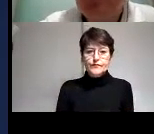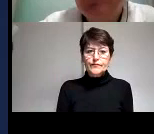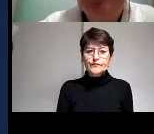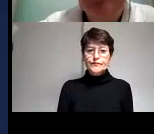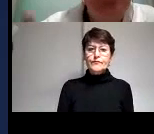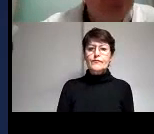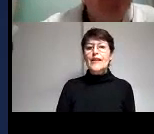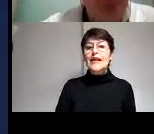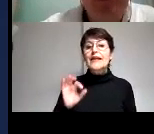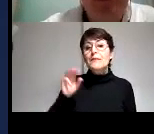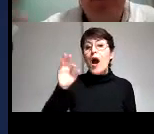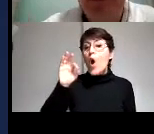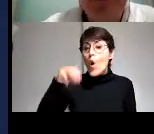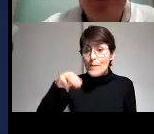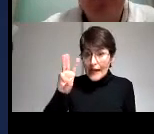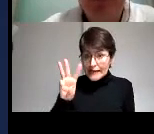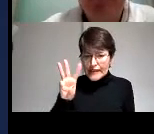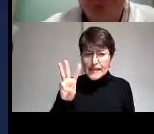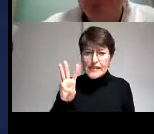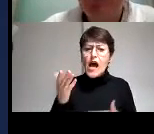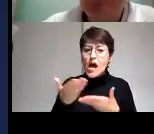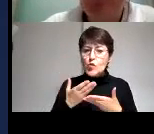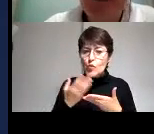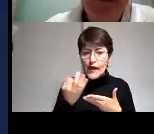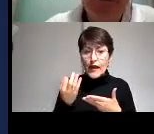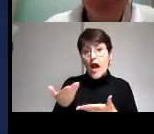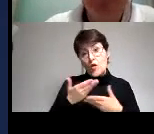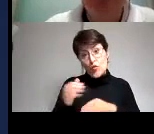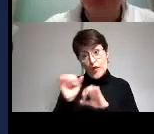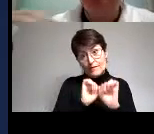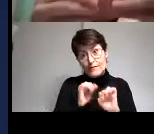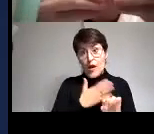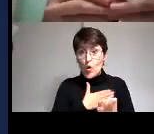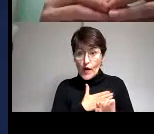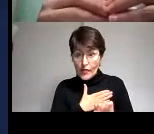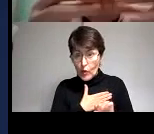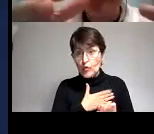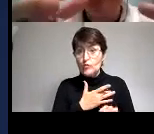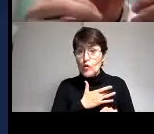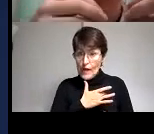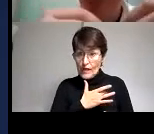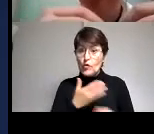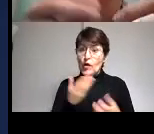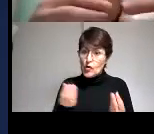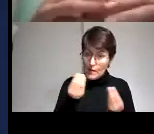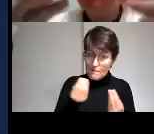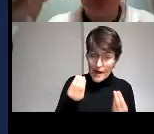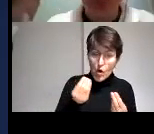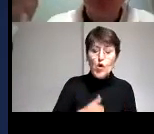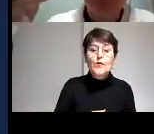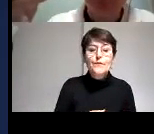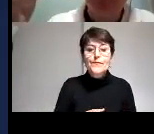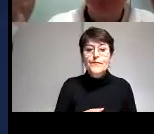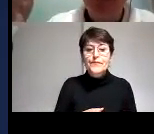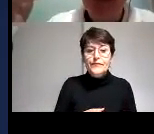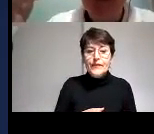Funciones de los omega 3, hemos comentado fundamentalmente 2, la protección cardiovascular. Al ser insaturados son ácidos grasos más flexibles, menos rígidos, por